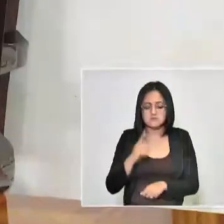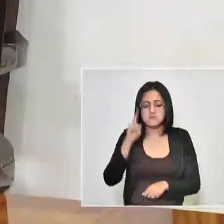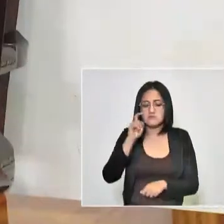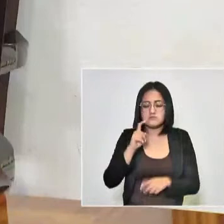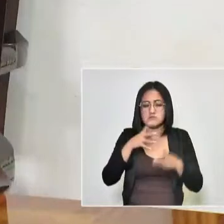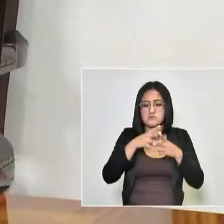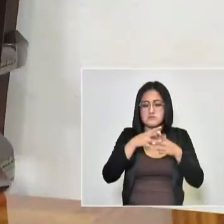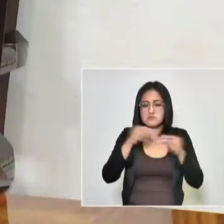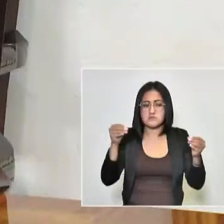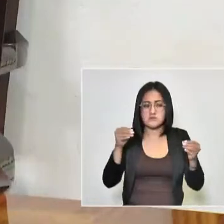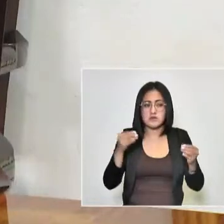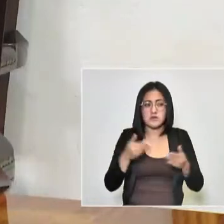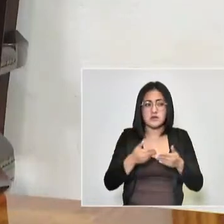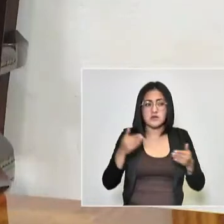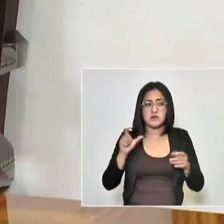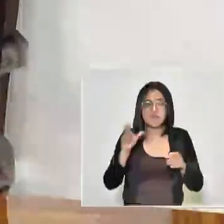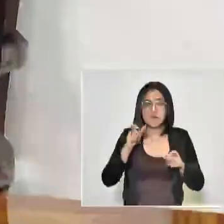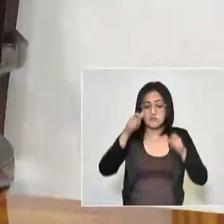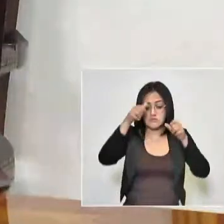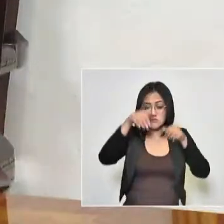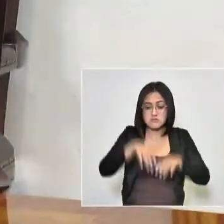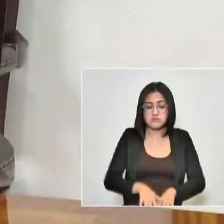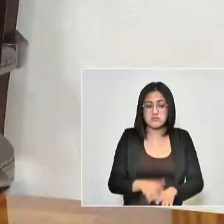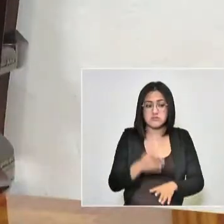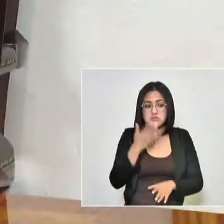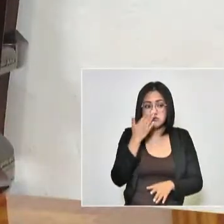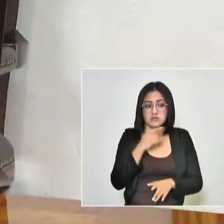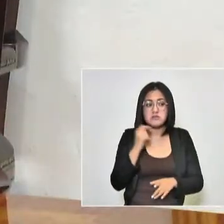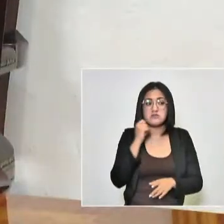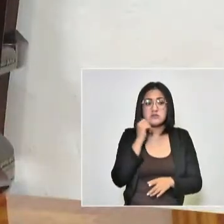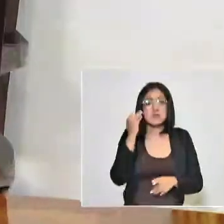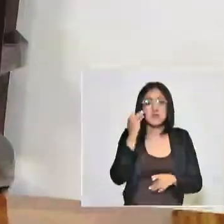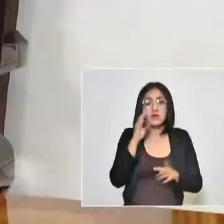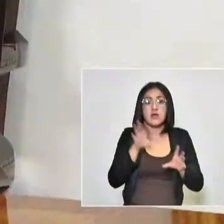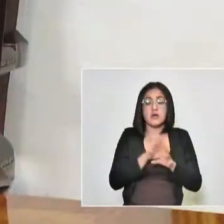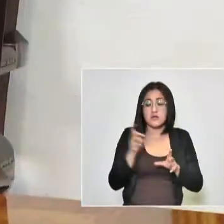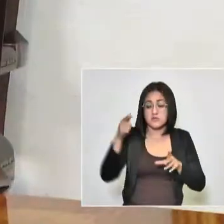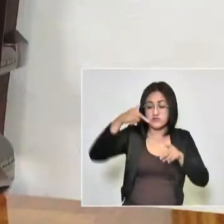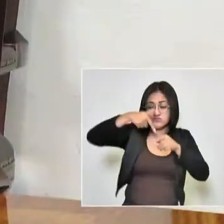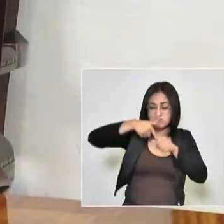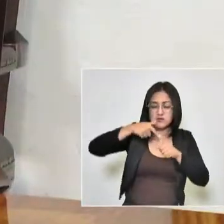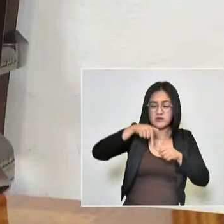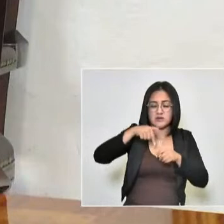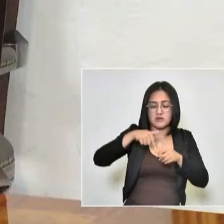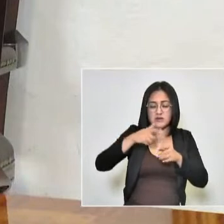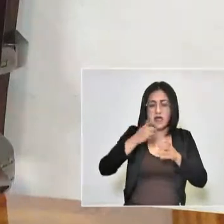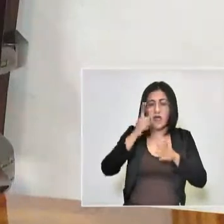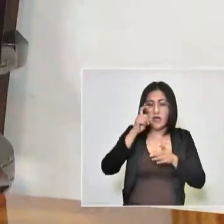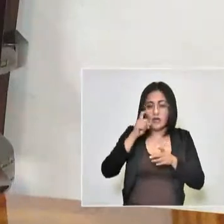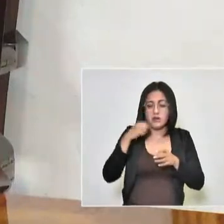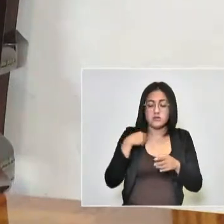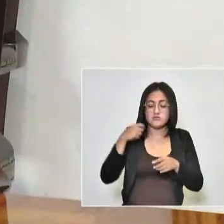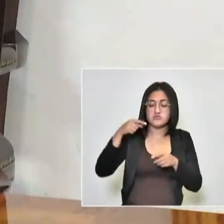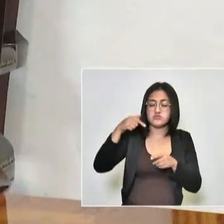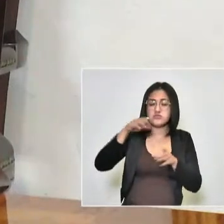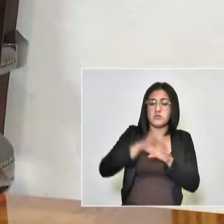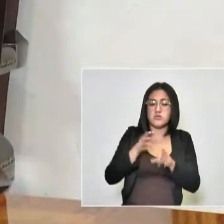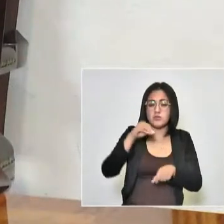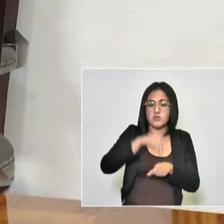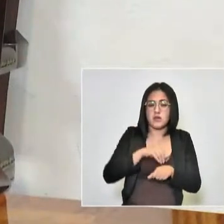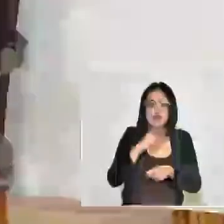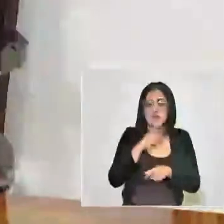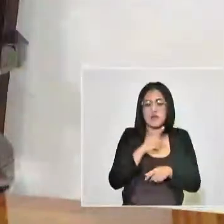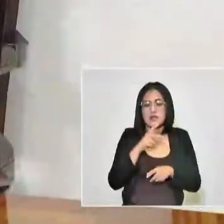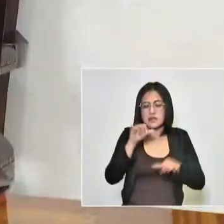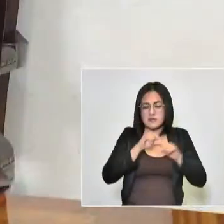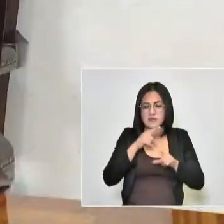evapora casi antes de entrar al suelo, aunque le pongamos retardante. Cuando se mueve el helicóptero es porque tenemos personal en